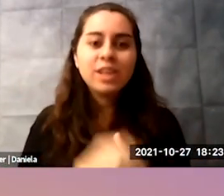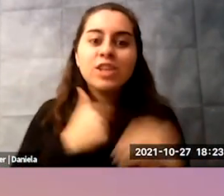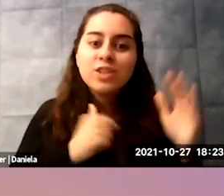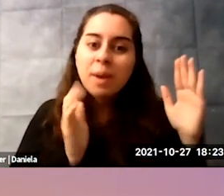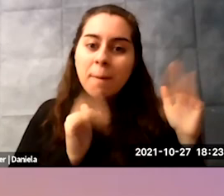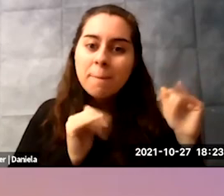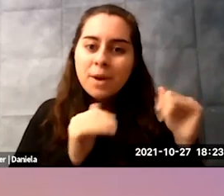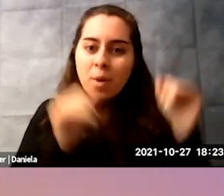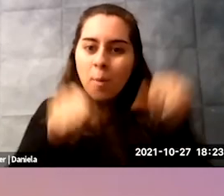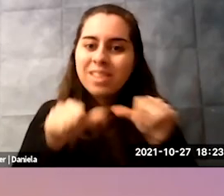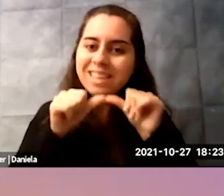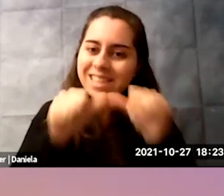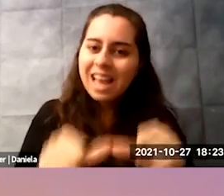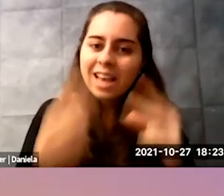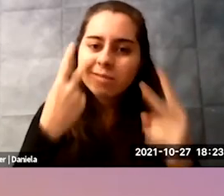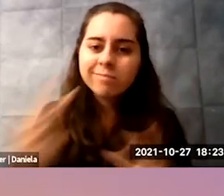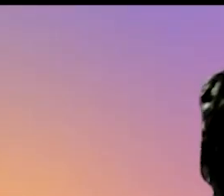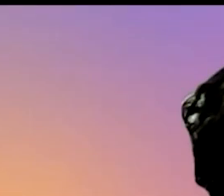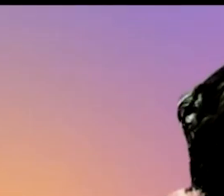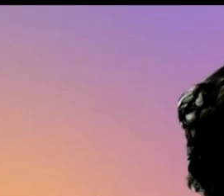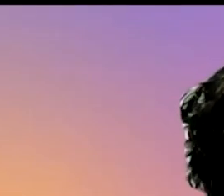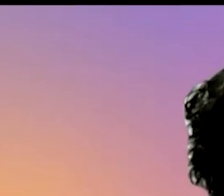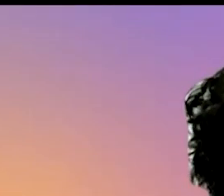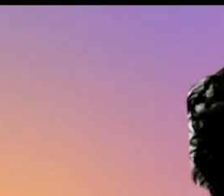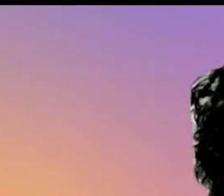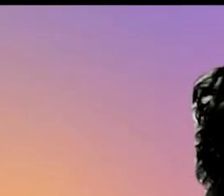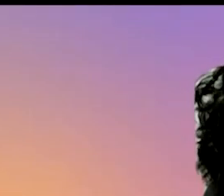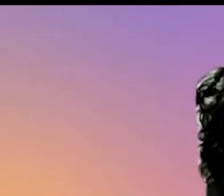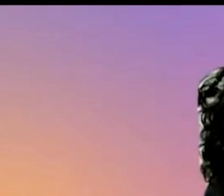sigamos conmemorando este día tan importante. Muchas